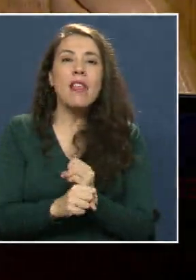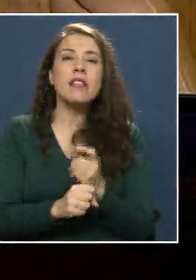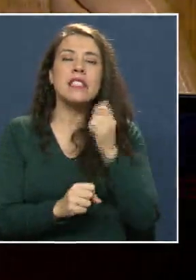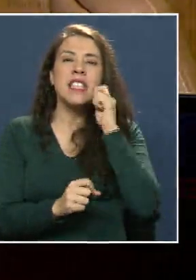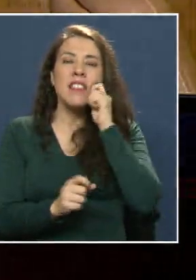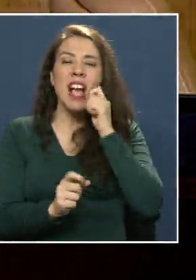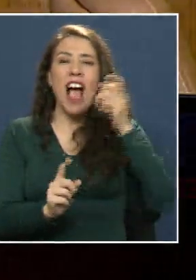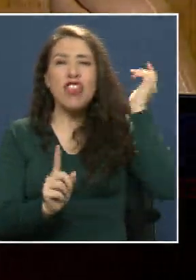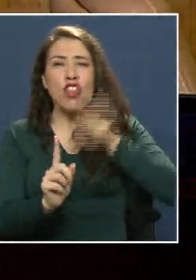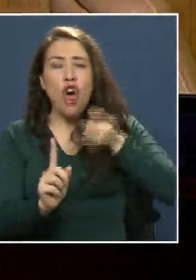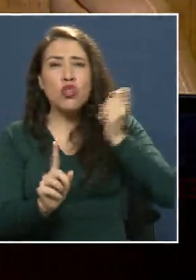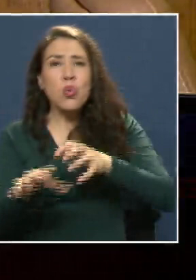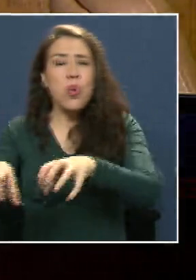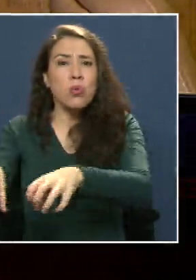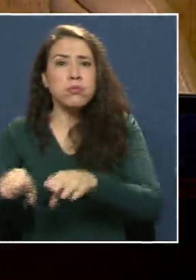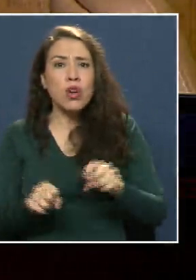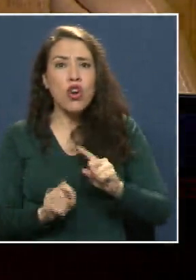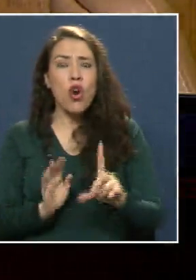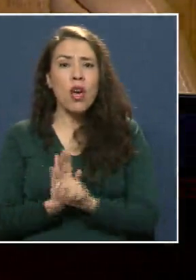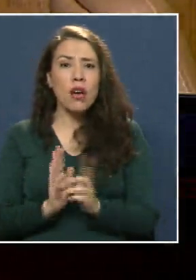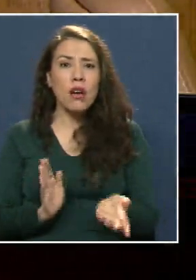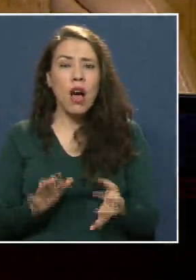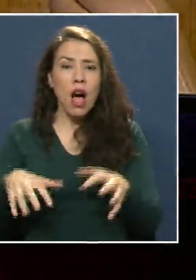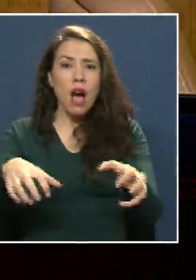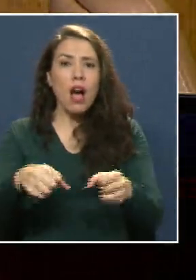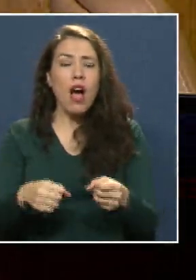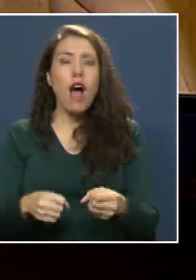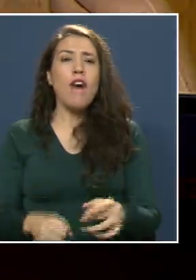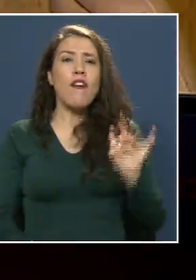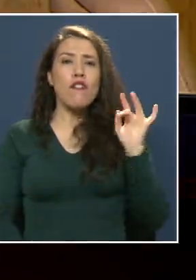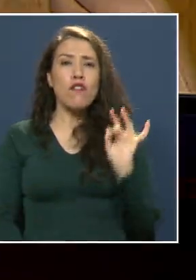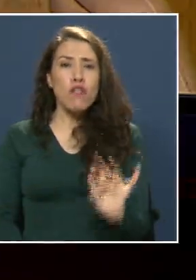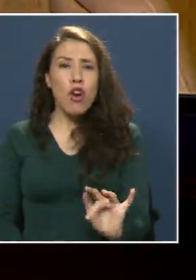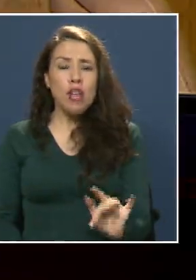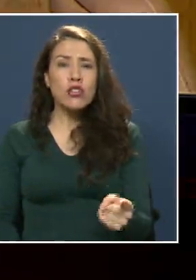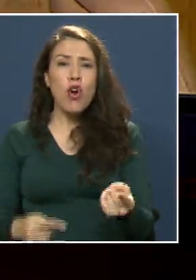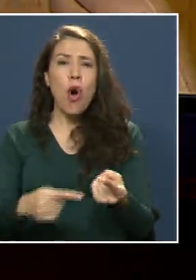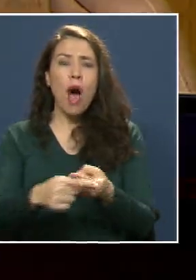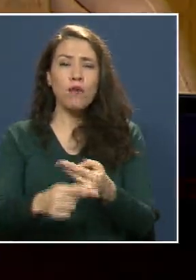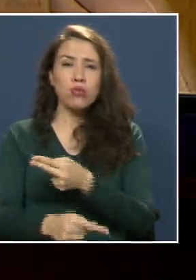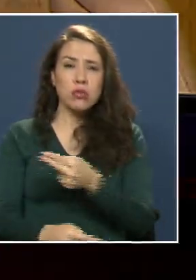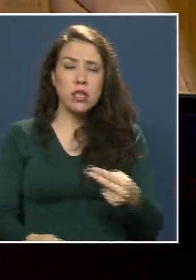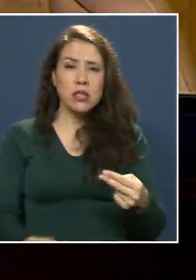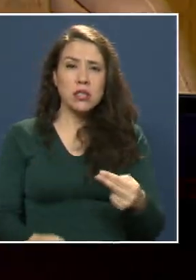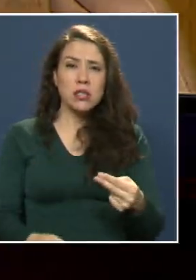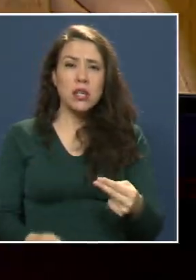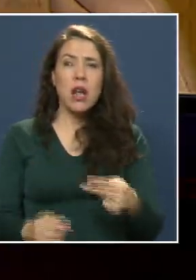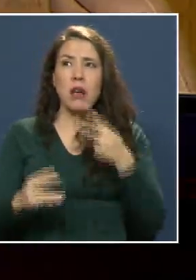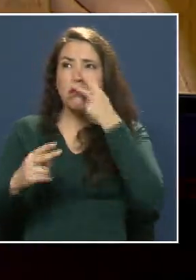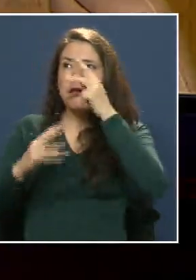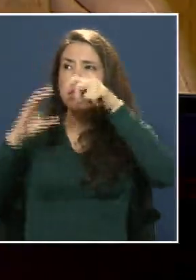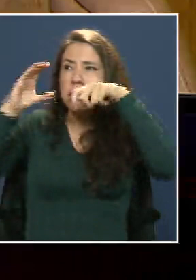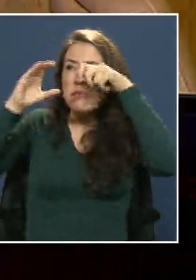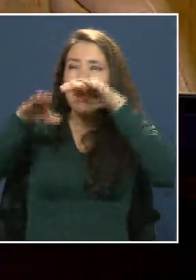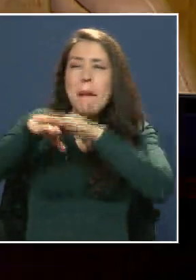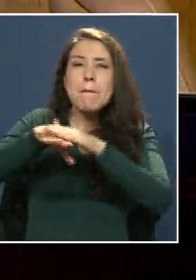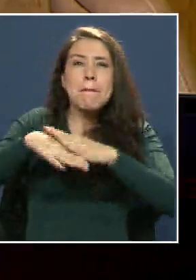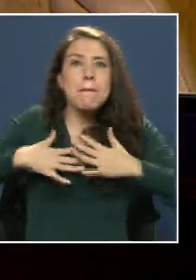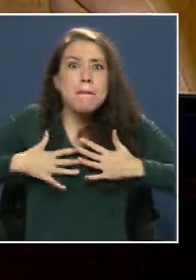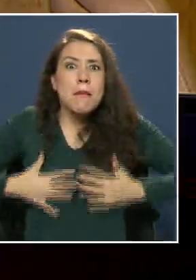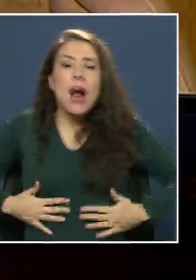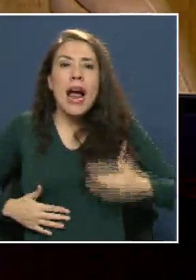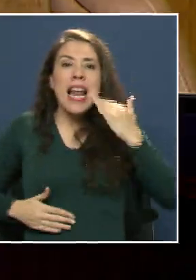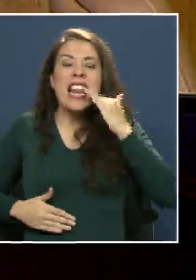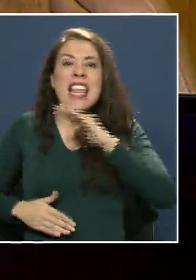tortura, de apremios ilegítimos, de la violación, de abusos sexuales, de la producción de material pornográfico con menores,